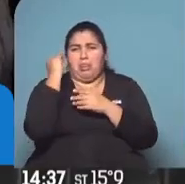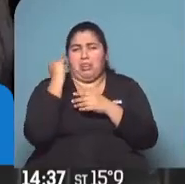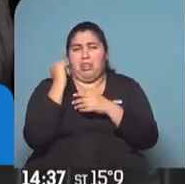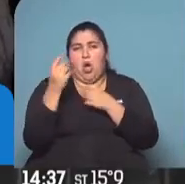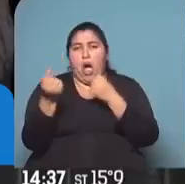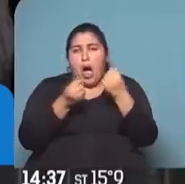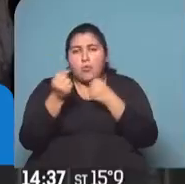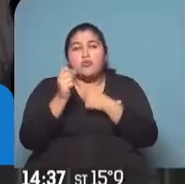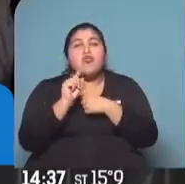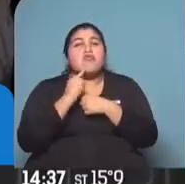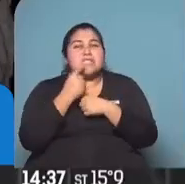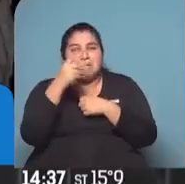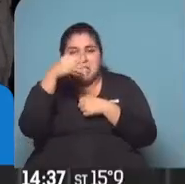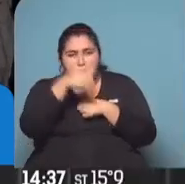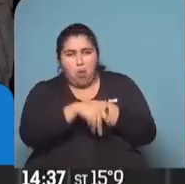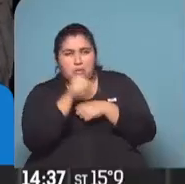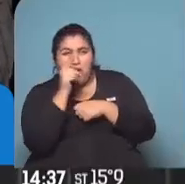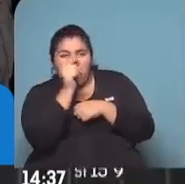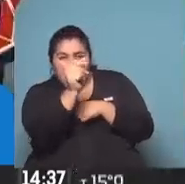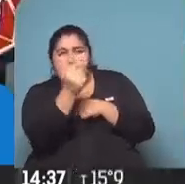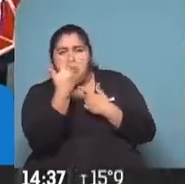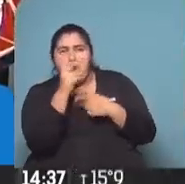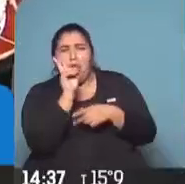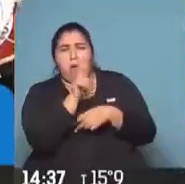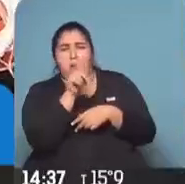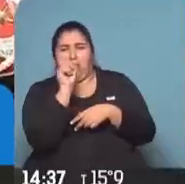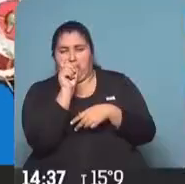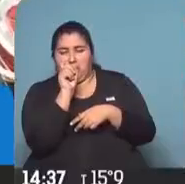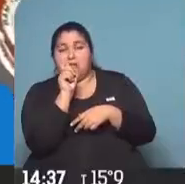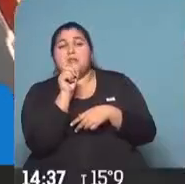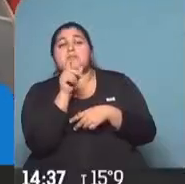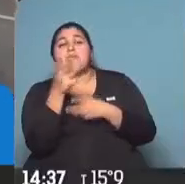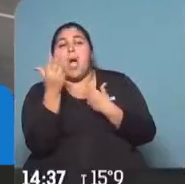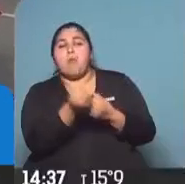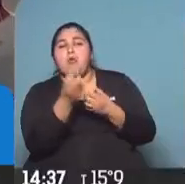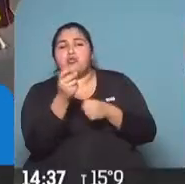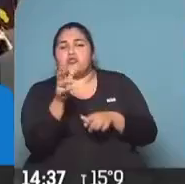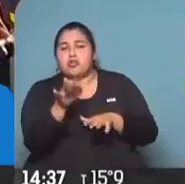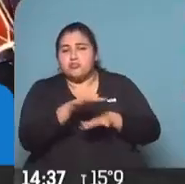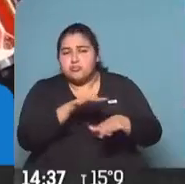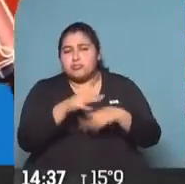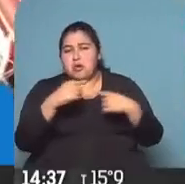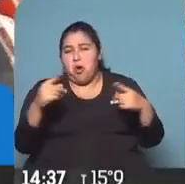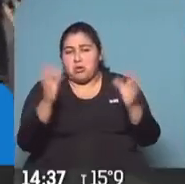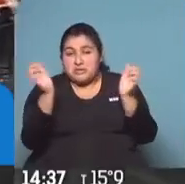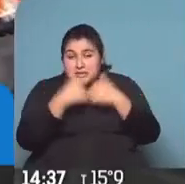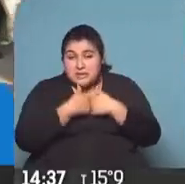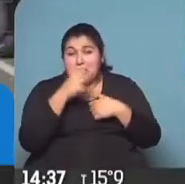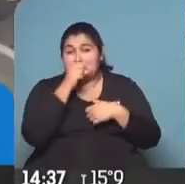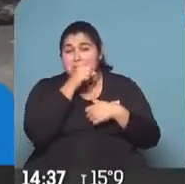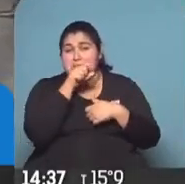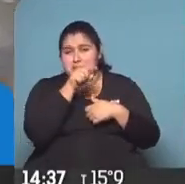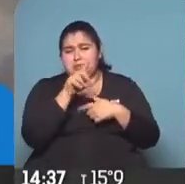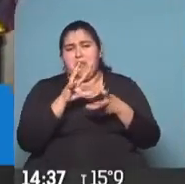kilómetros de distancia equipamiento ideal para muchos en operaciones encubiertas de esta